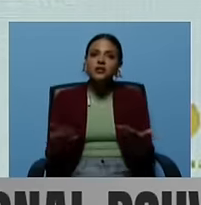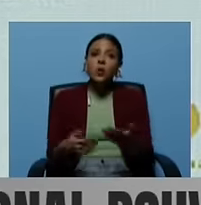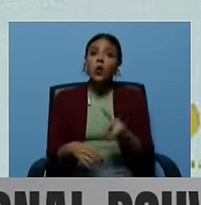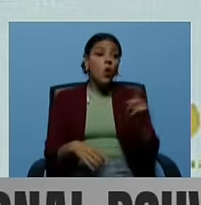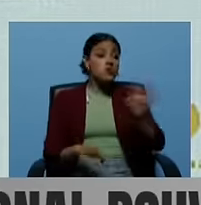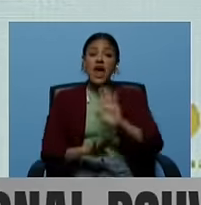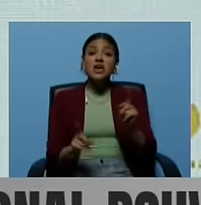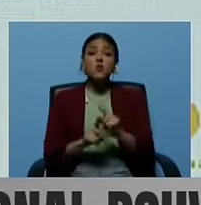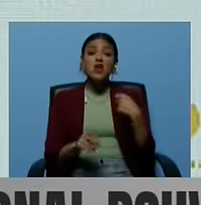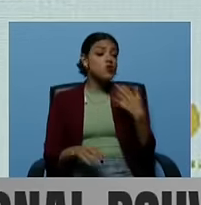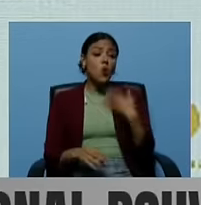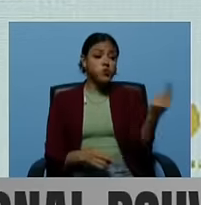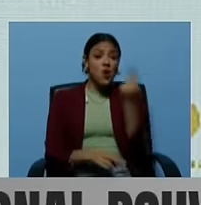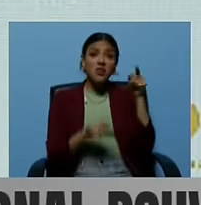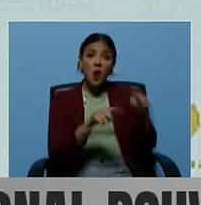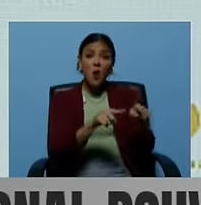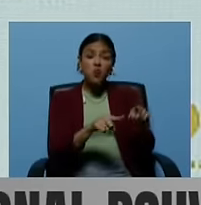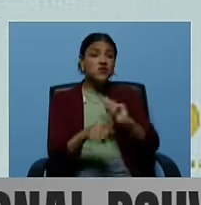útil.